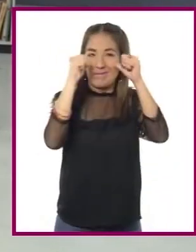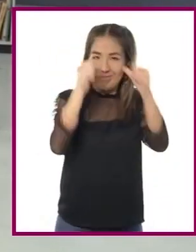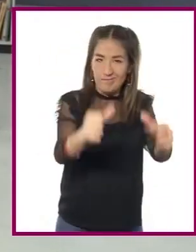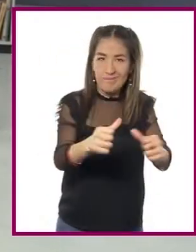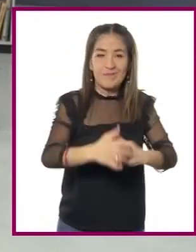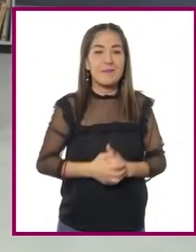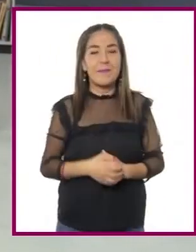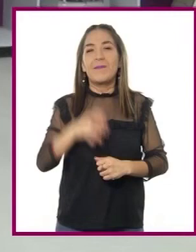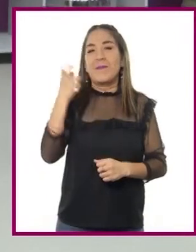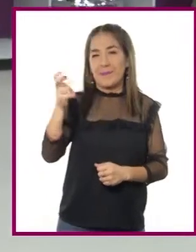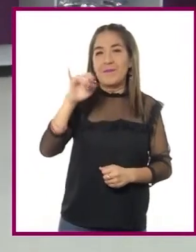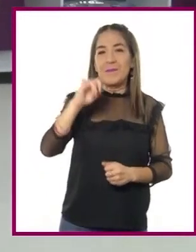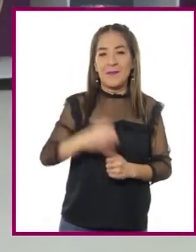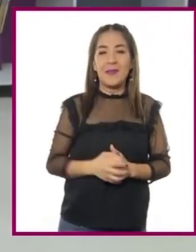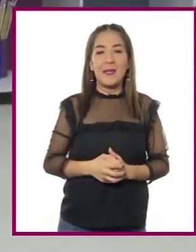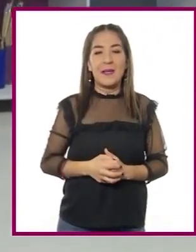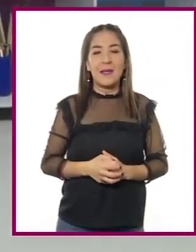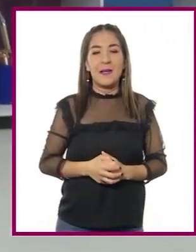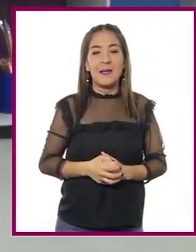es, Nadia.